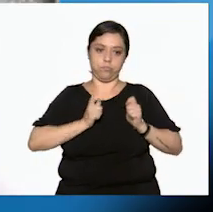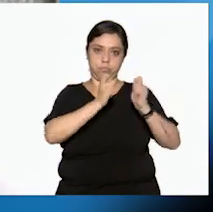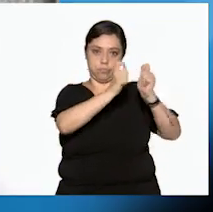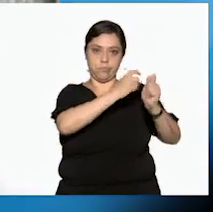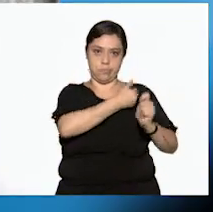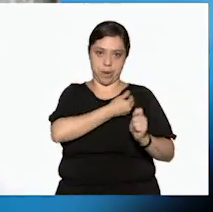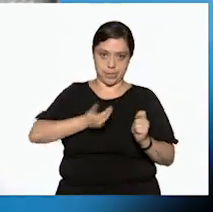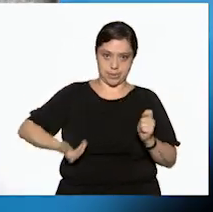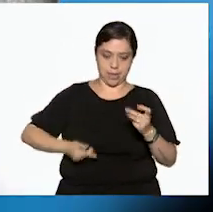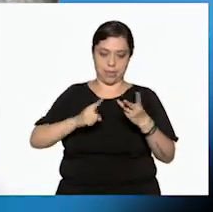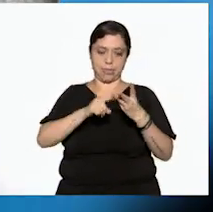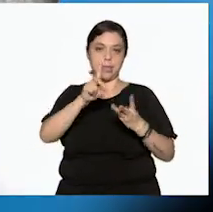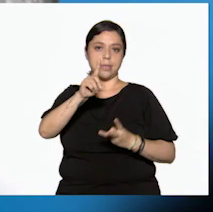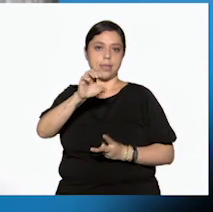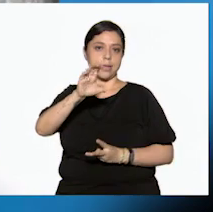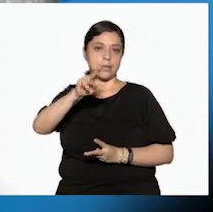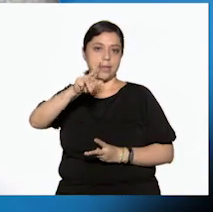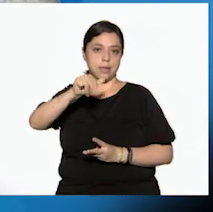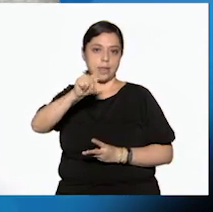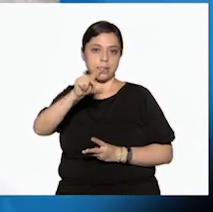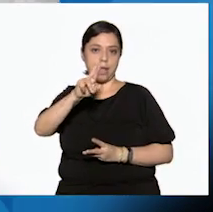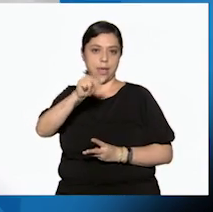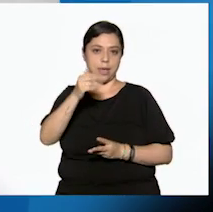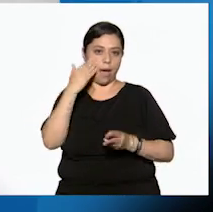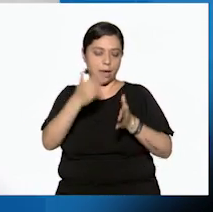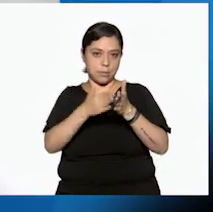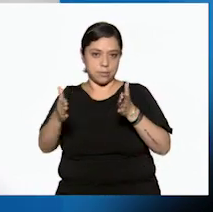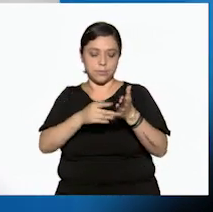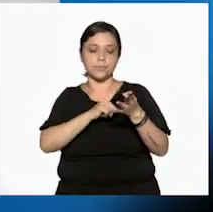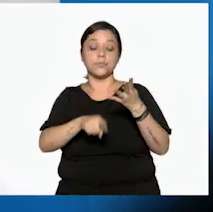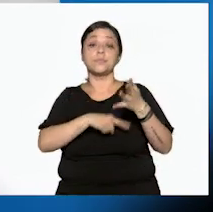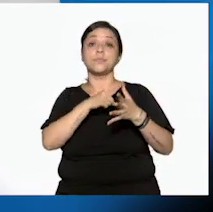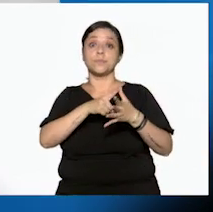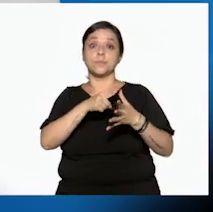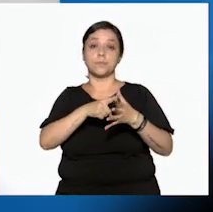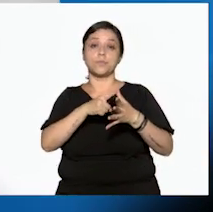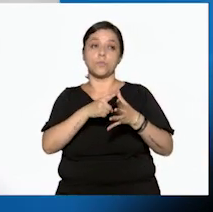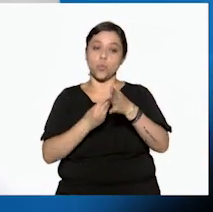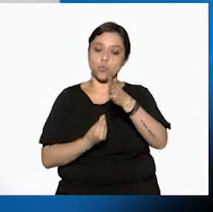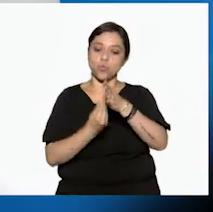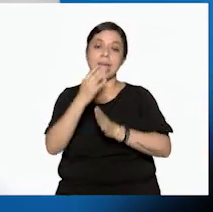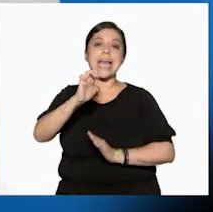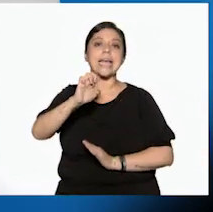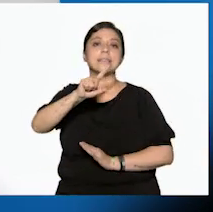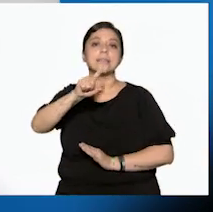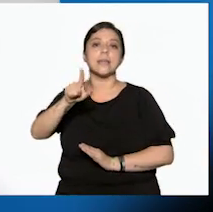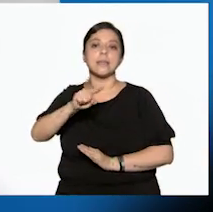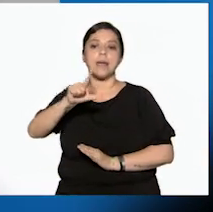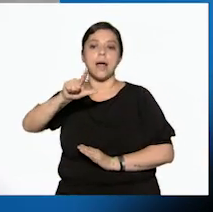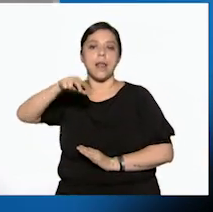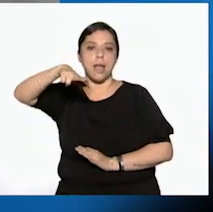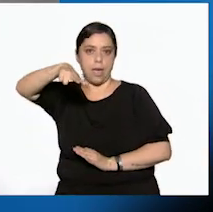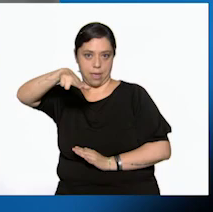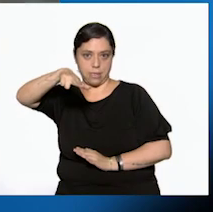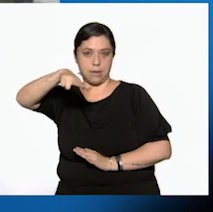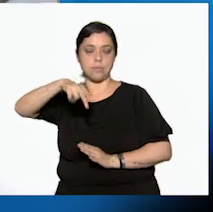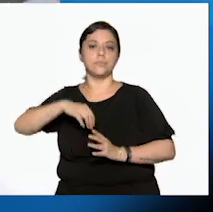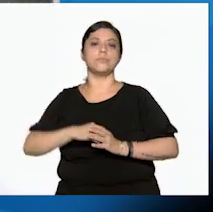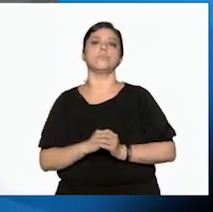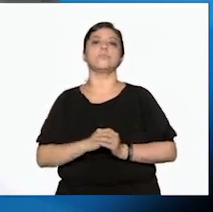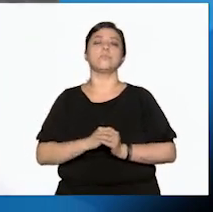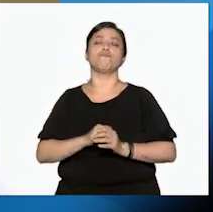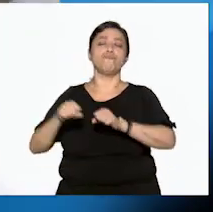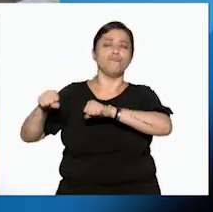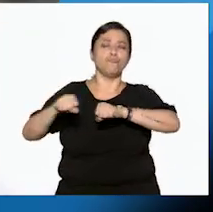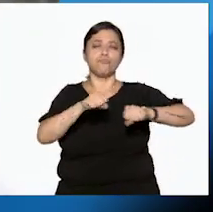La decena trágica. El surgimiento del movimiento zapatista. El